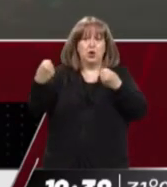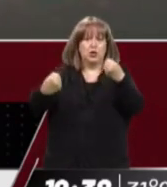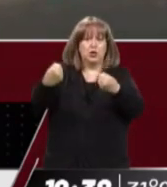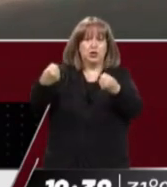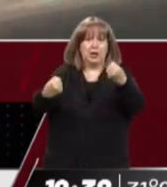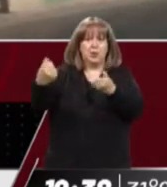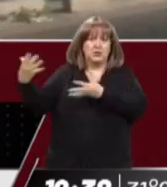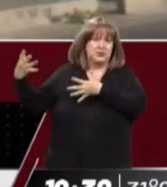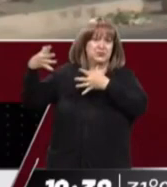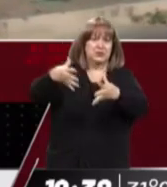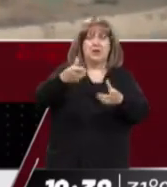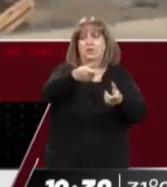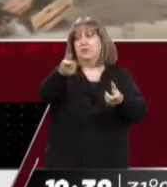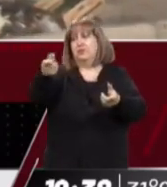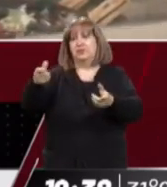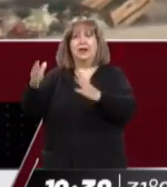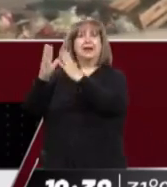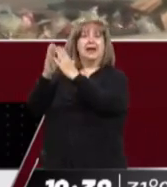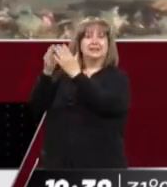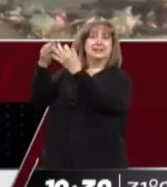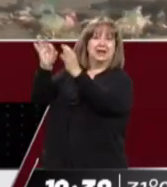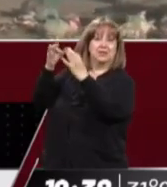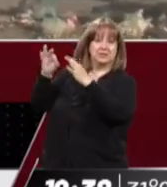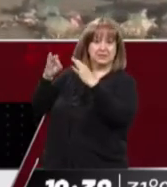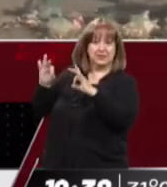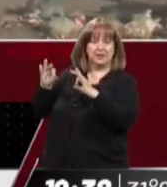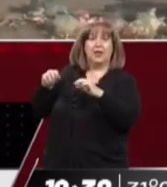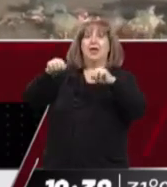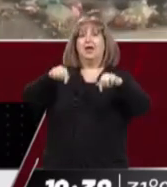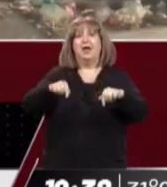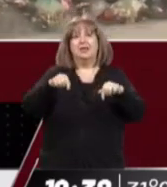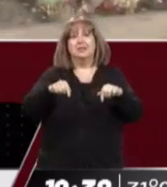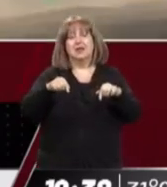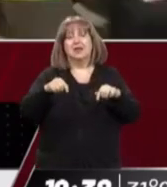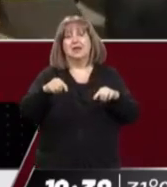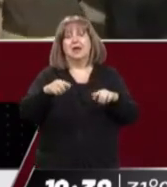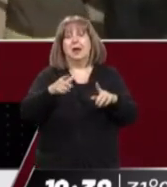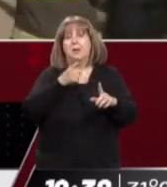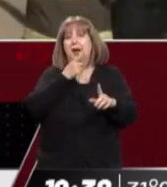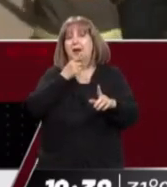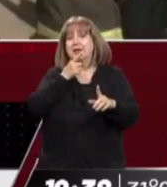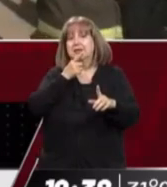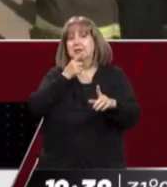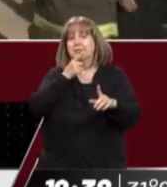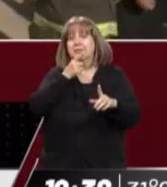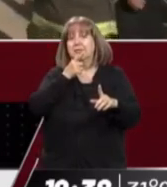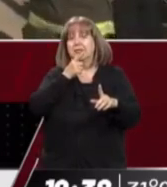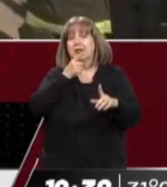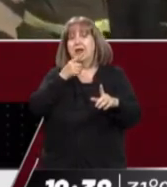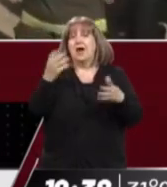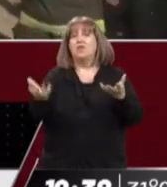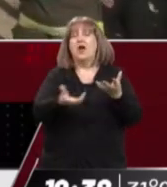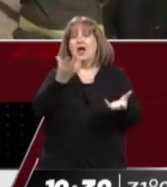el fuego no llegara a las casas y por supuesto Este es un incendio con características muy